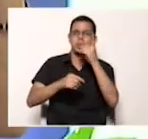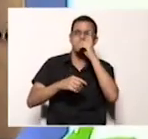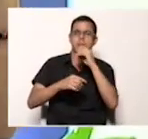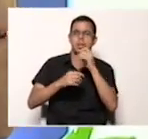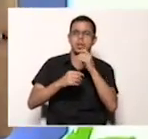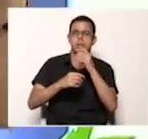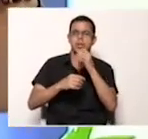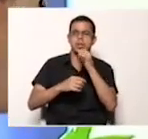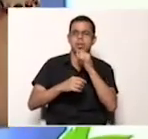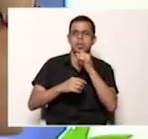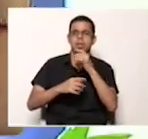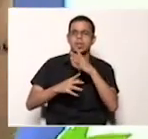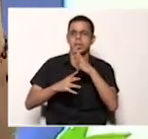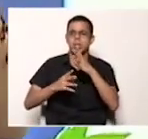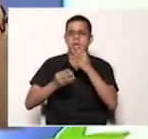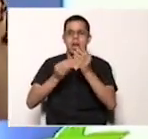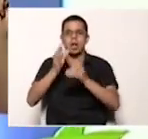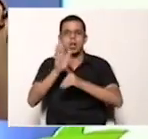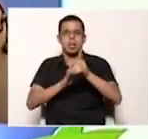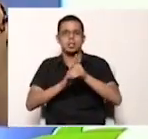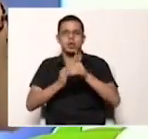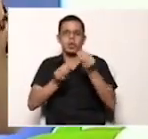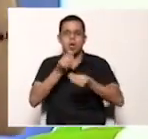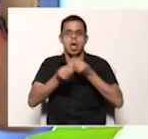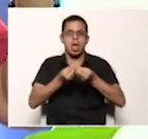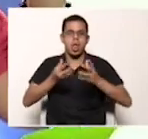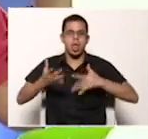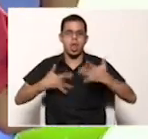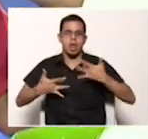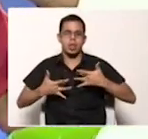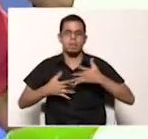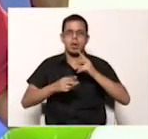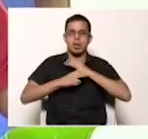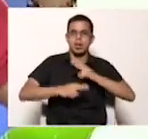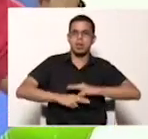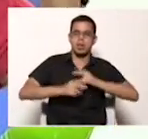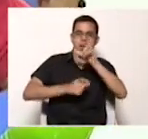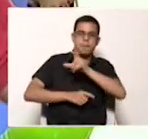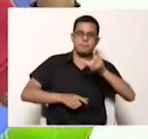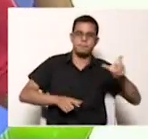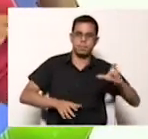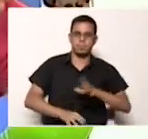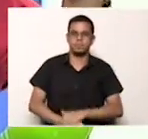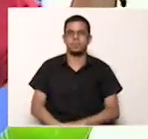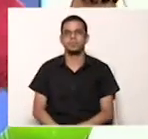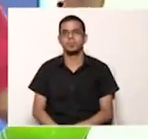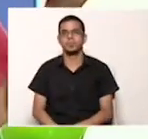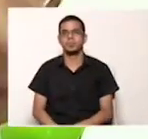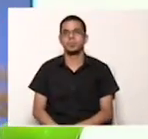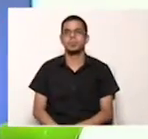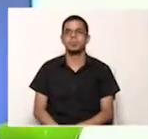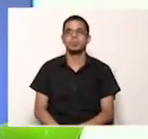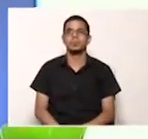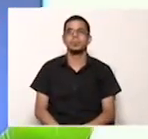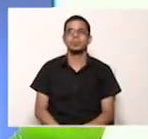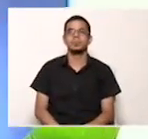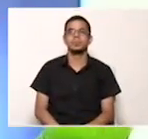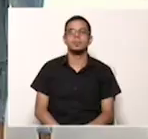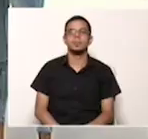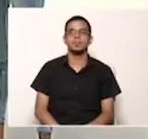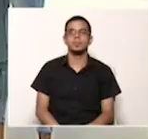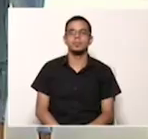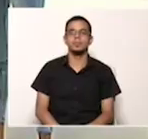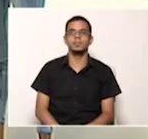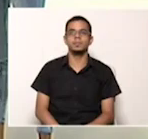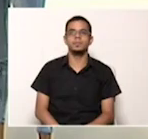por acción del hombre, y que vamos a ir viendo poco a poco cuáles son esas acciones que han incidido sobre ese mismo efecto.